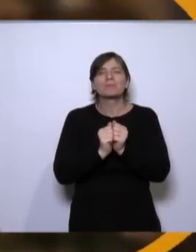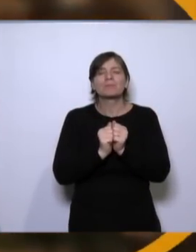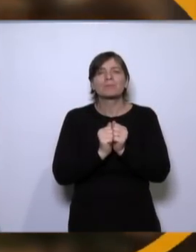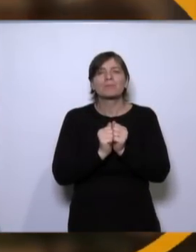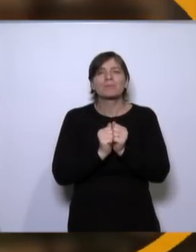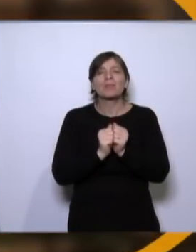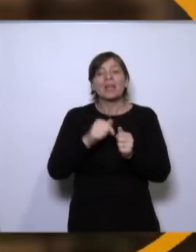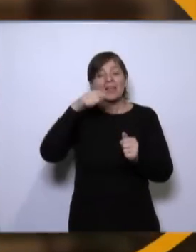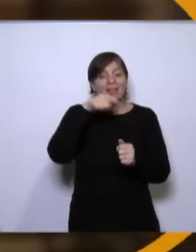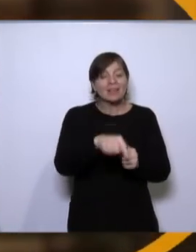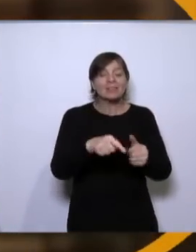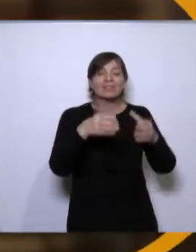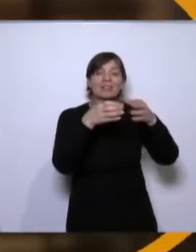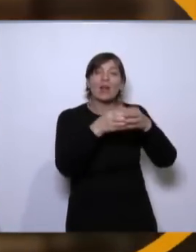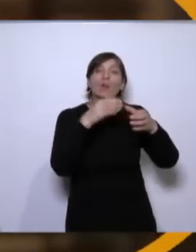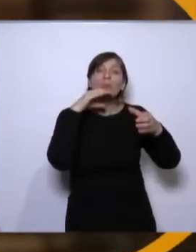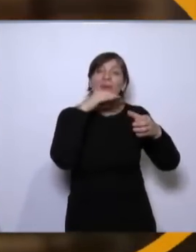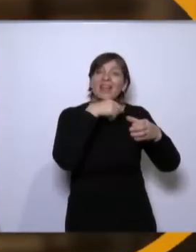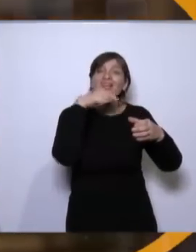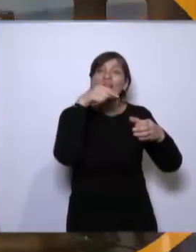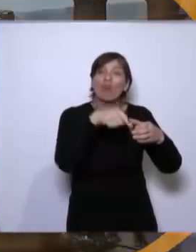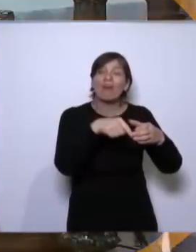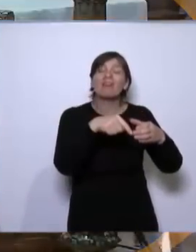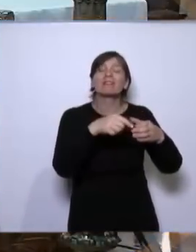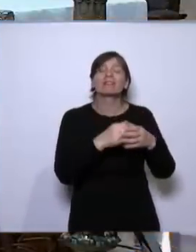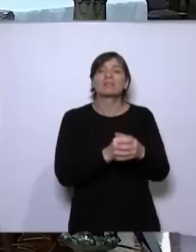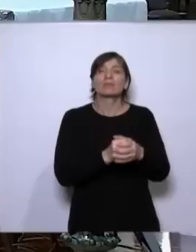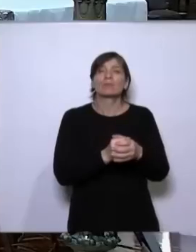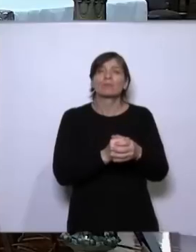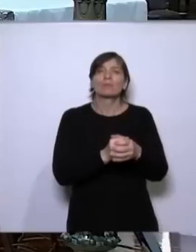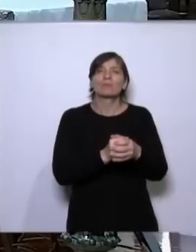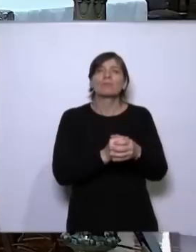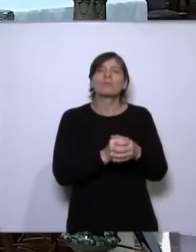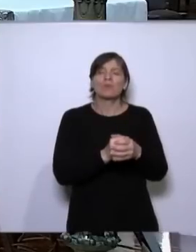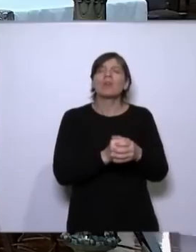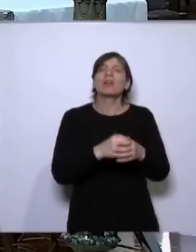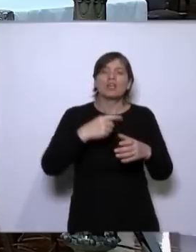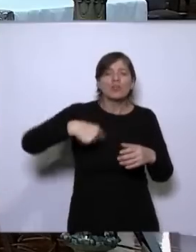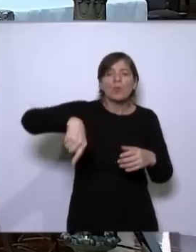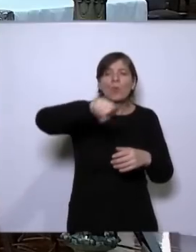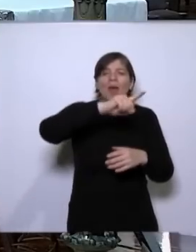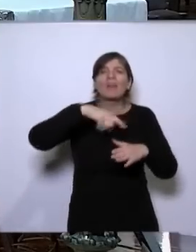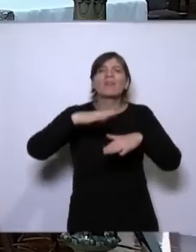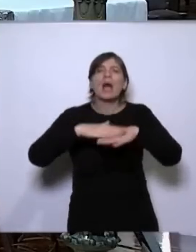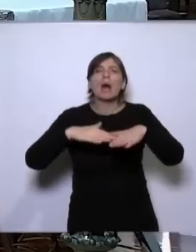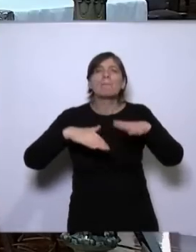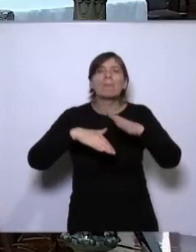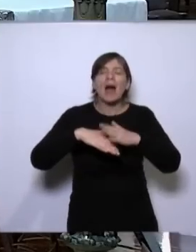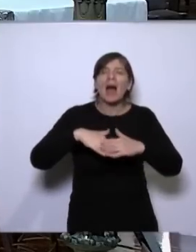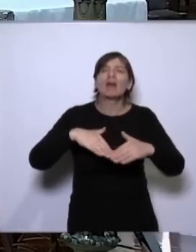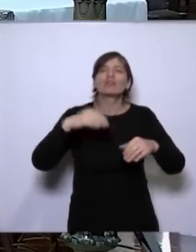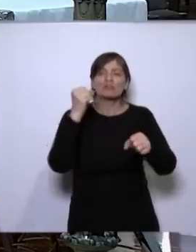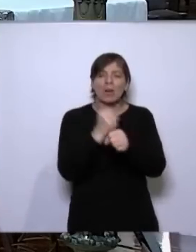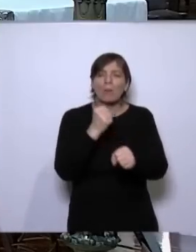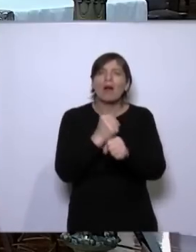trigal, y este vino es que hizo nuestras